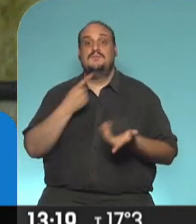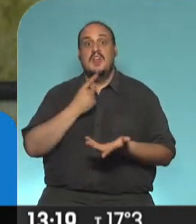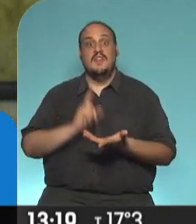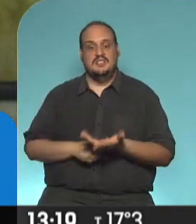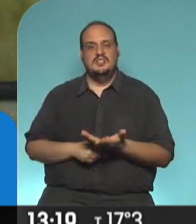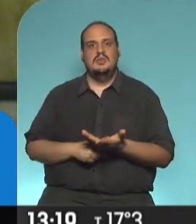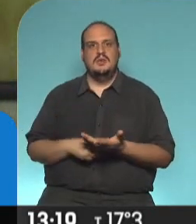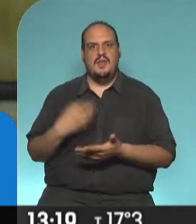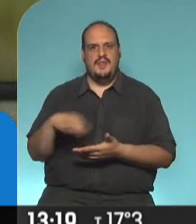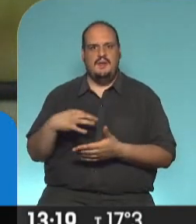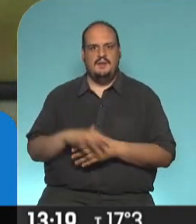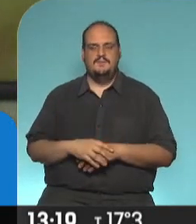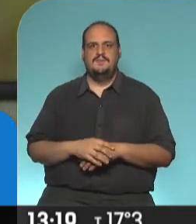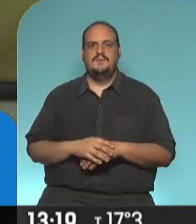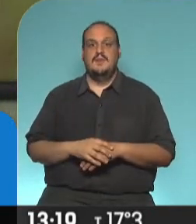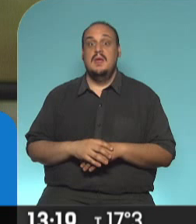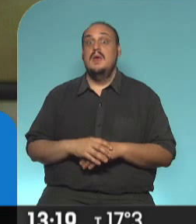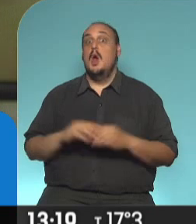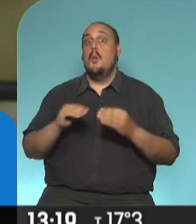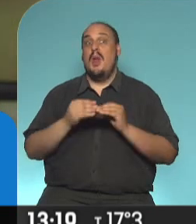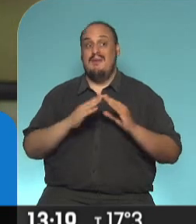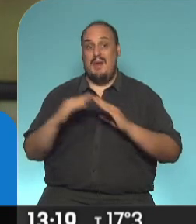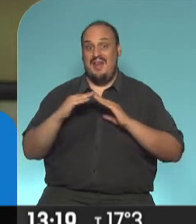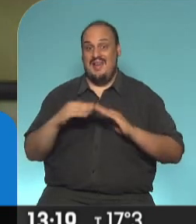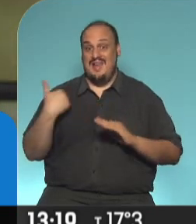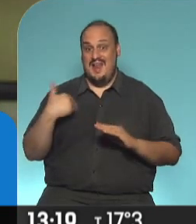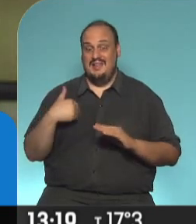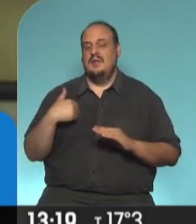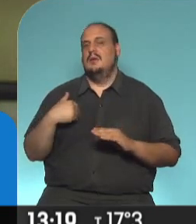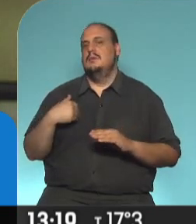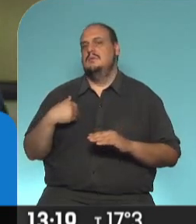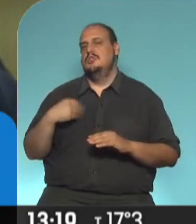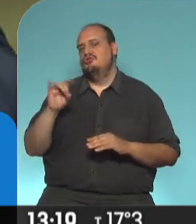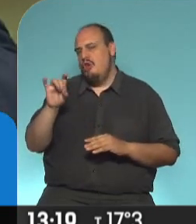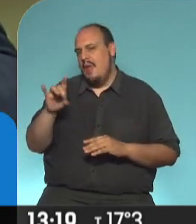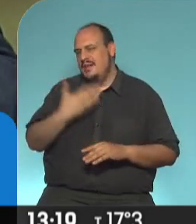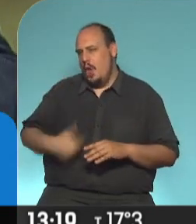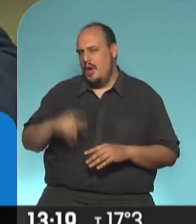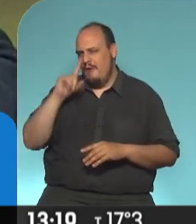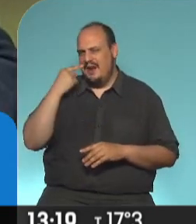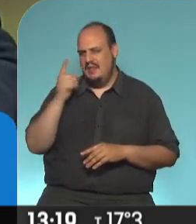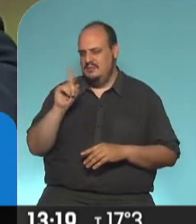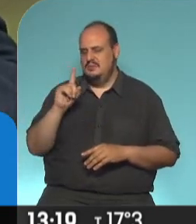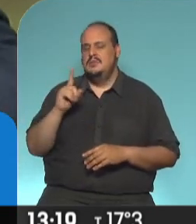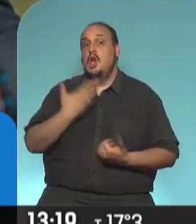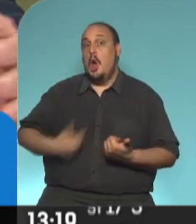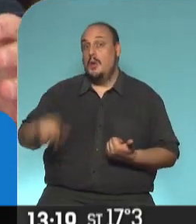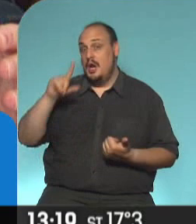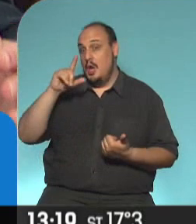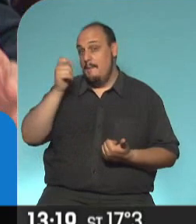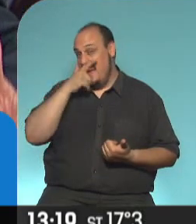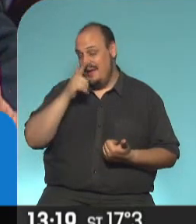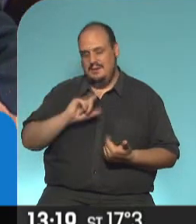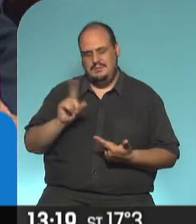tienen que tomar este el problema habitación en la república argentina no es un problema del gobierno de alberto fernández no es un problema del gobierno de mauricio macri no es el